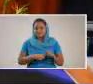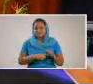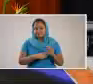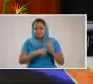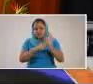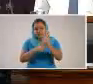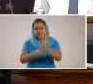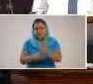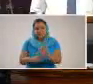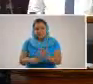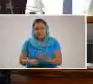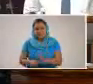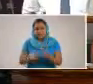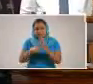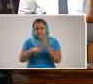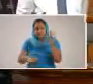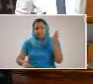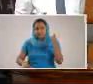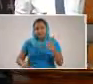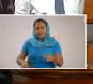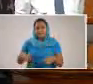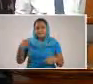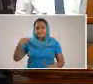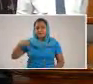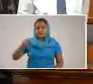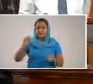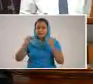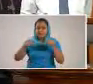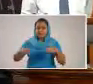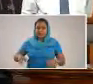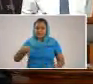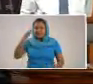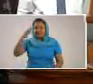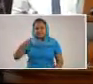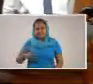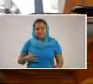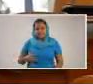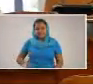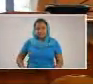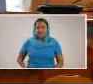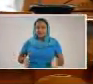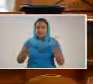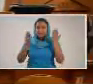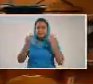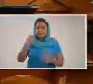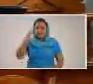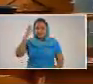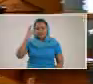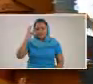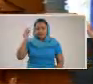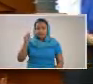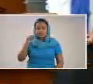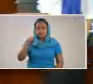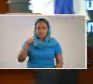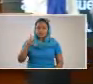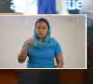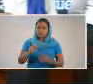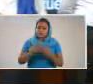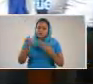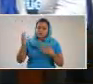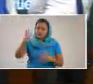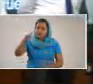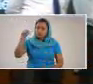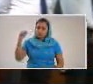pueda erguirse y levantar la cabeza, porque usted no fue escogido para quedarse postrado